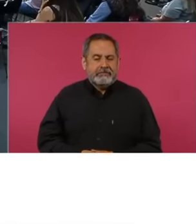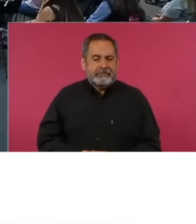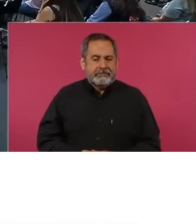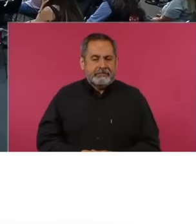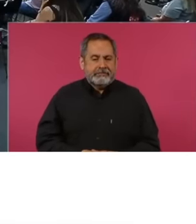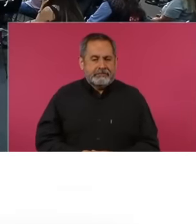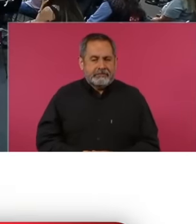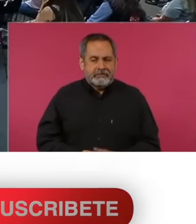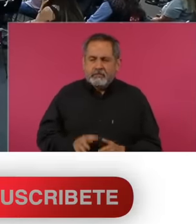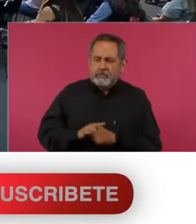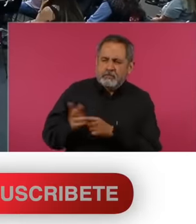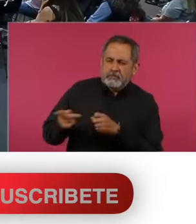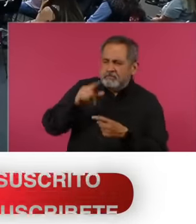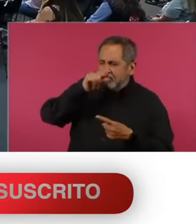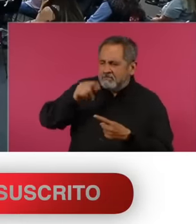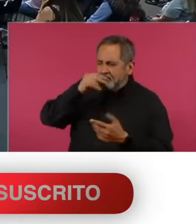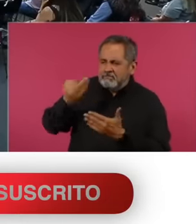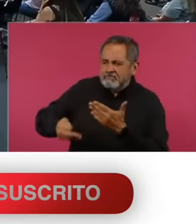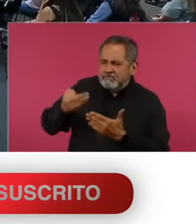le pueden cuestionar,